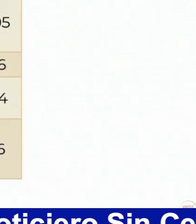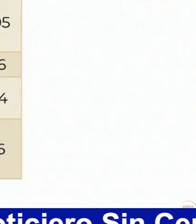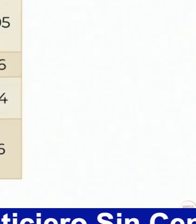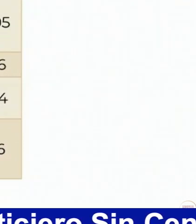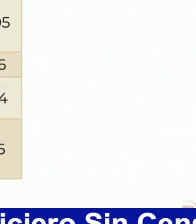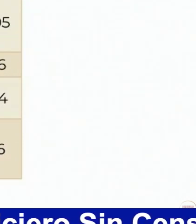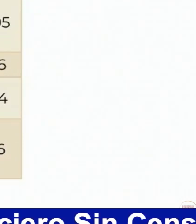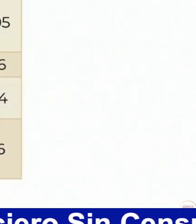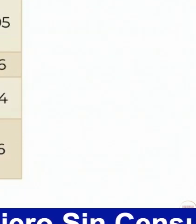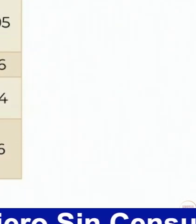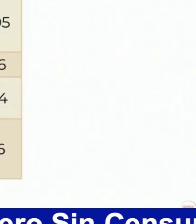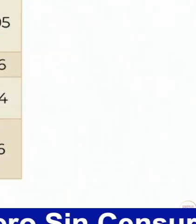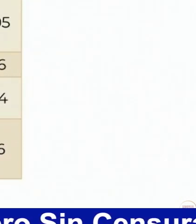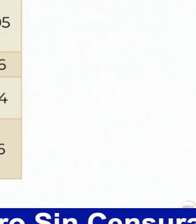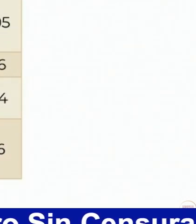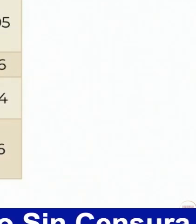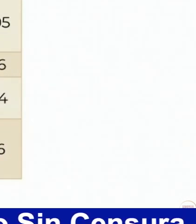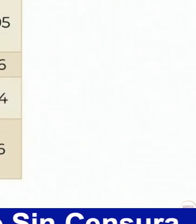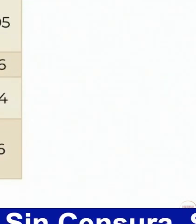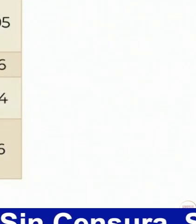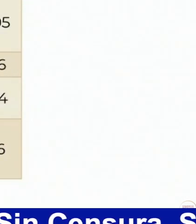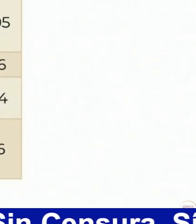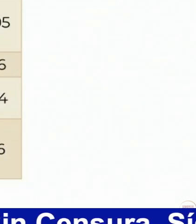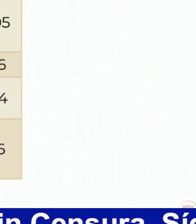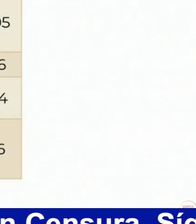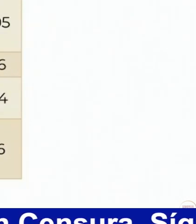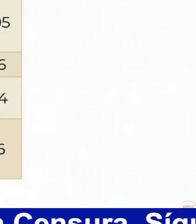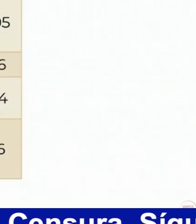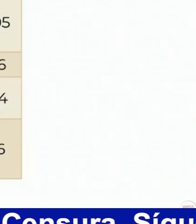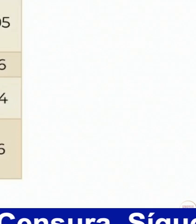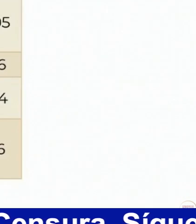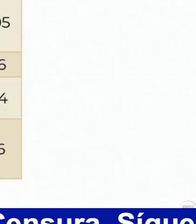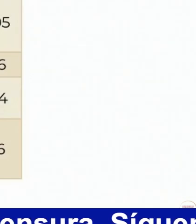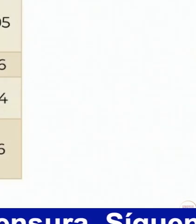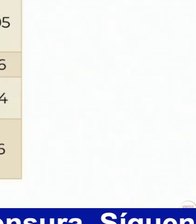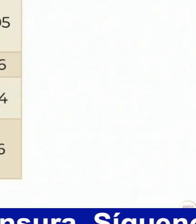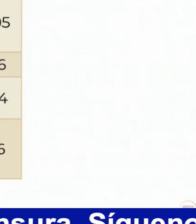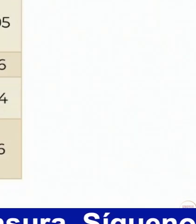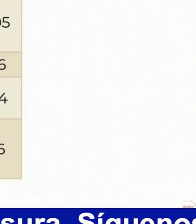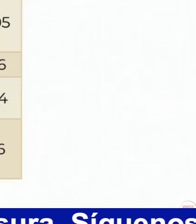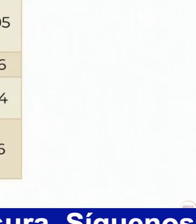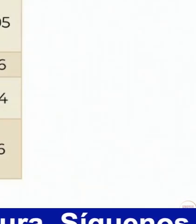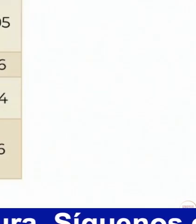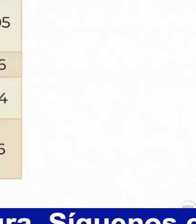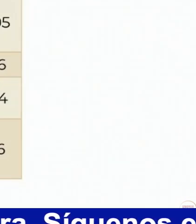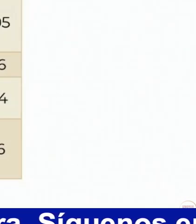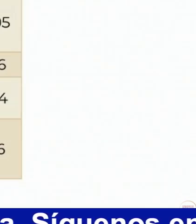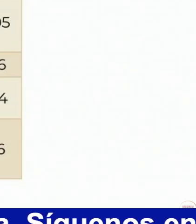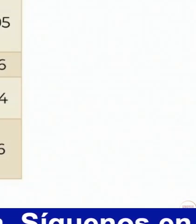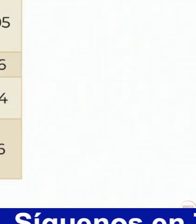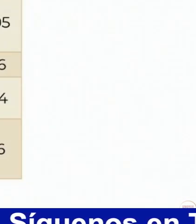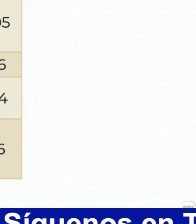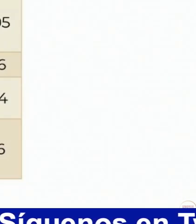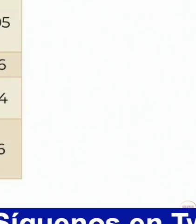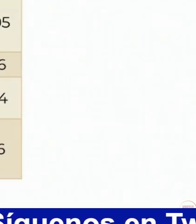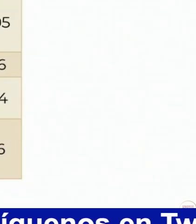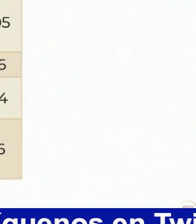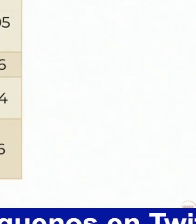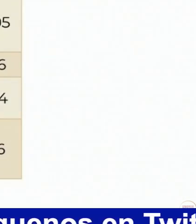que hay minas que por tener mayores utilidades reparten más o menos, pero en promedio se pagan 93